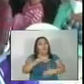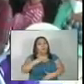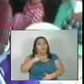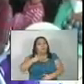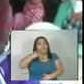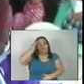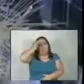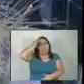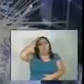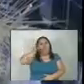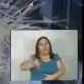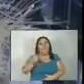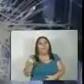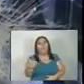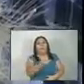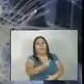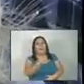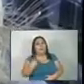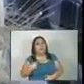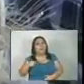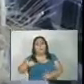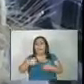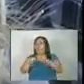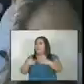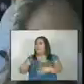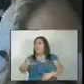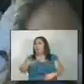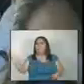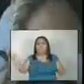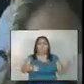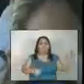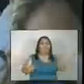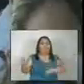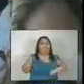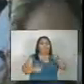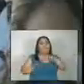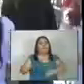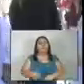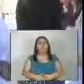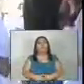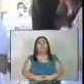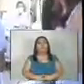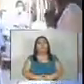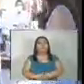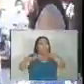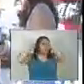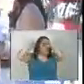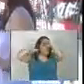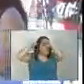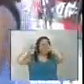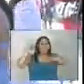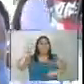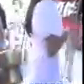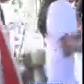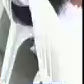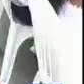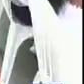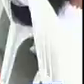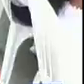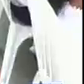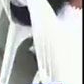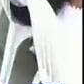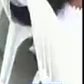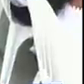fe a miles de personas que viajan desde diferentes municipios del país. Con imágenes de Carlos Klee, un